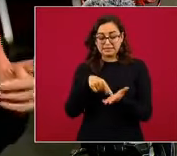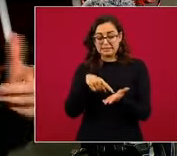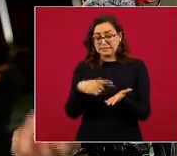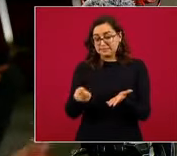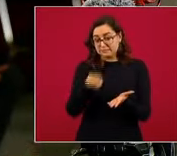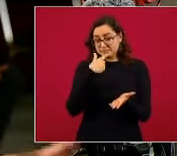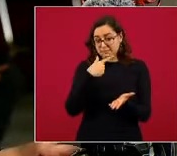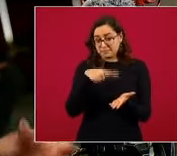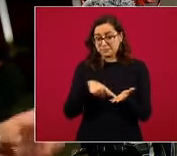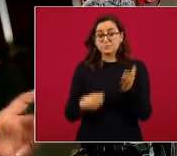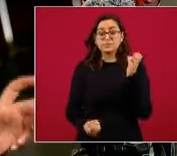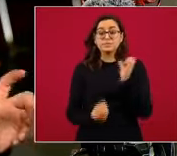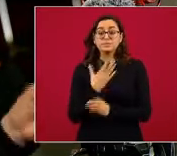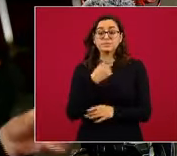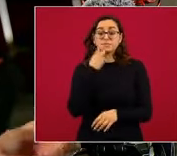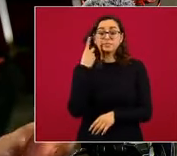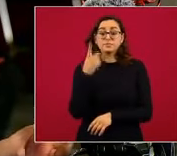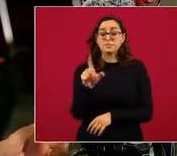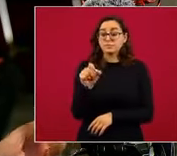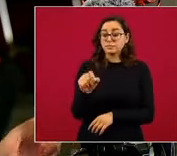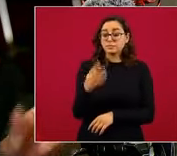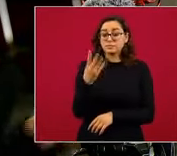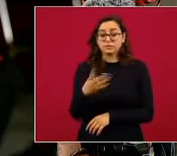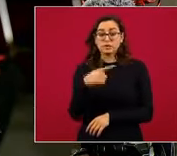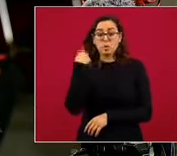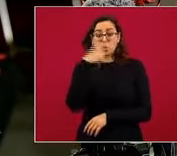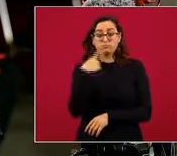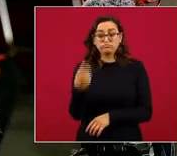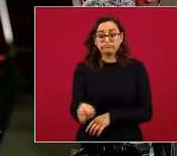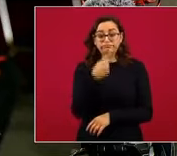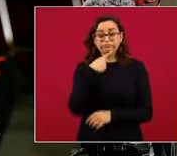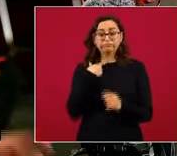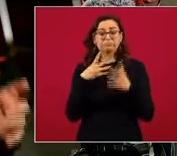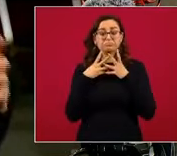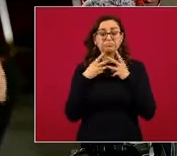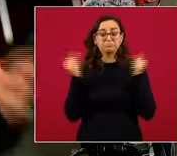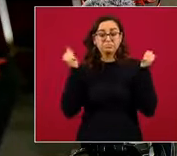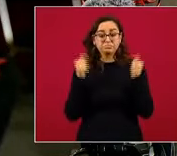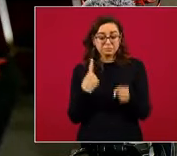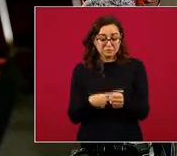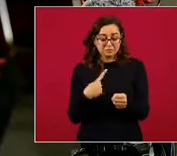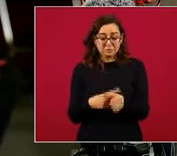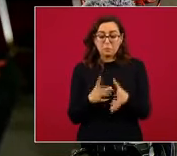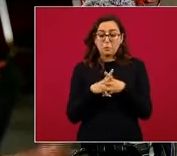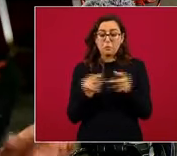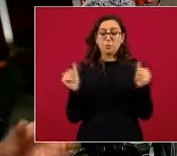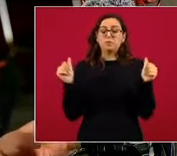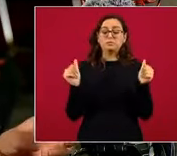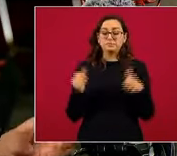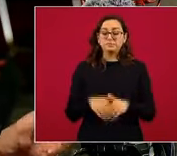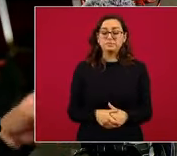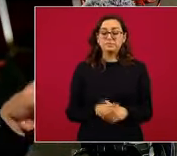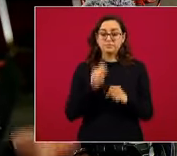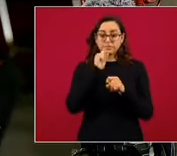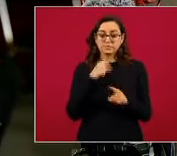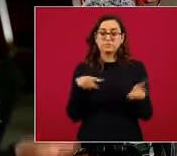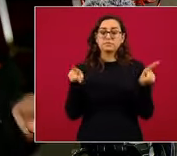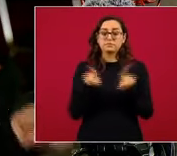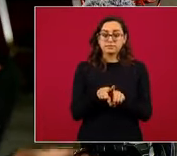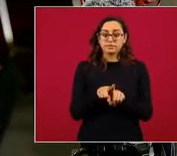más bien describe que en 24 horas se puede eliminar el SARS-CoV-2 del organismo. Y también habla en una